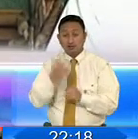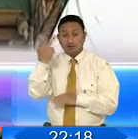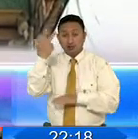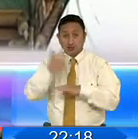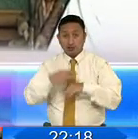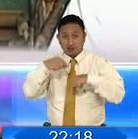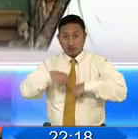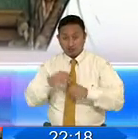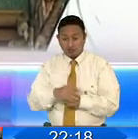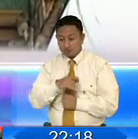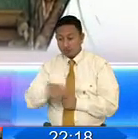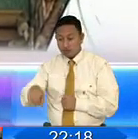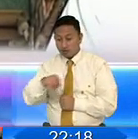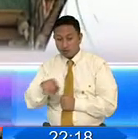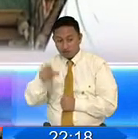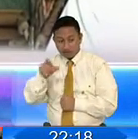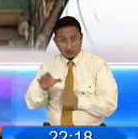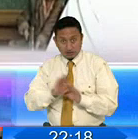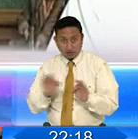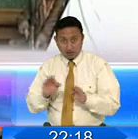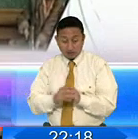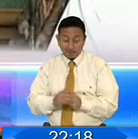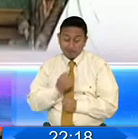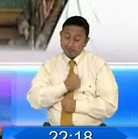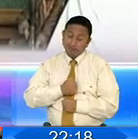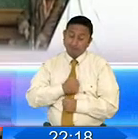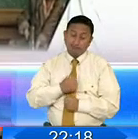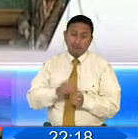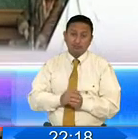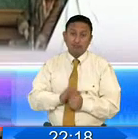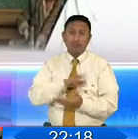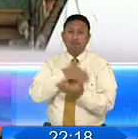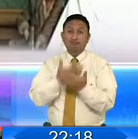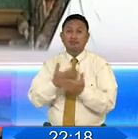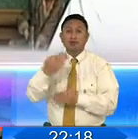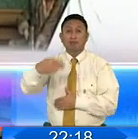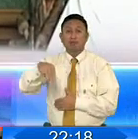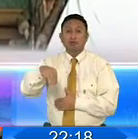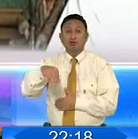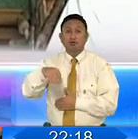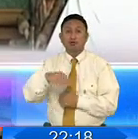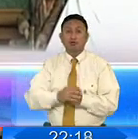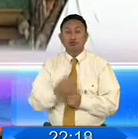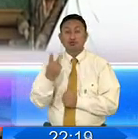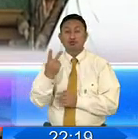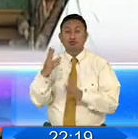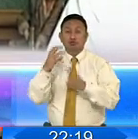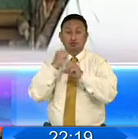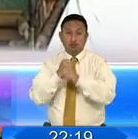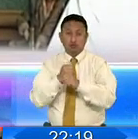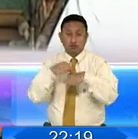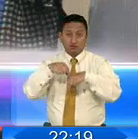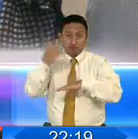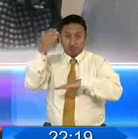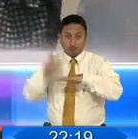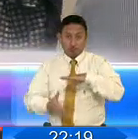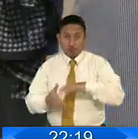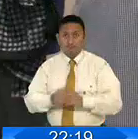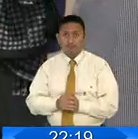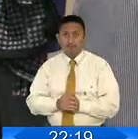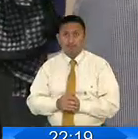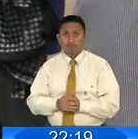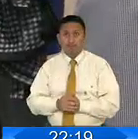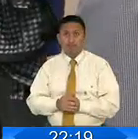se declararía el abandono del cargo, es decir, que estaría hasta el día miércoles a las 24 horas, se cumpliría este plazo. Lo que